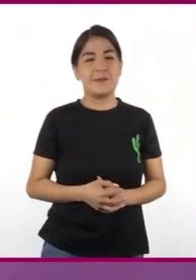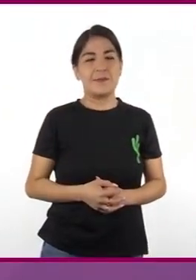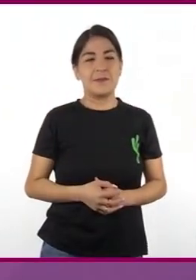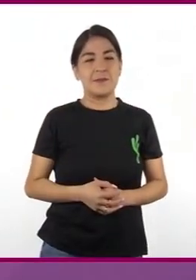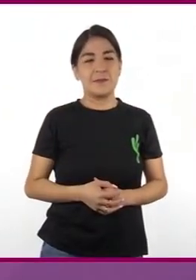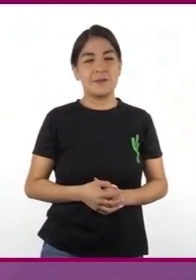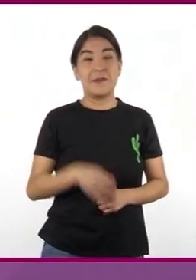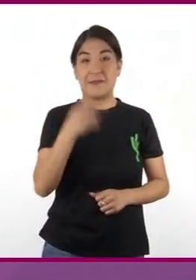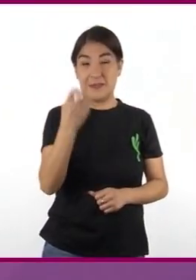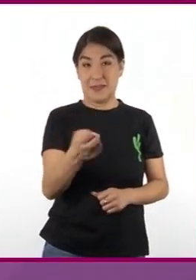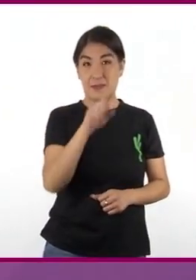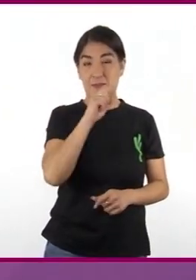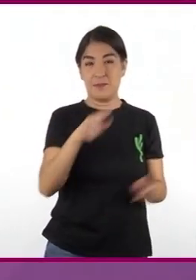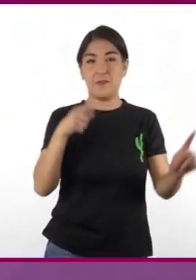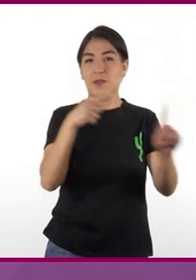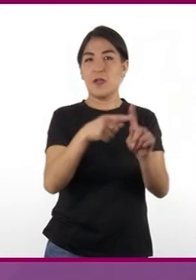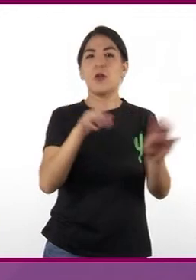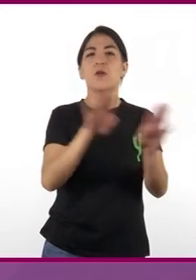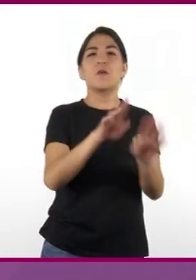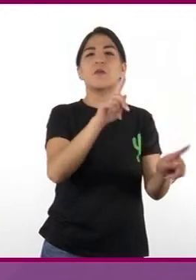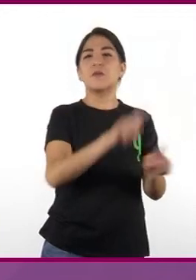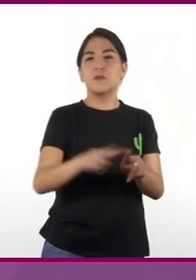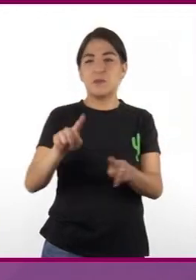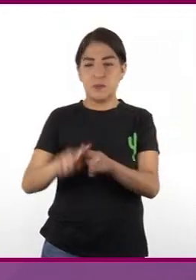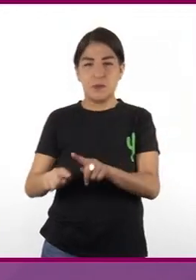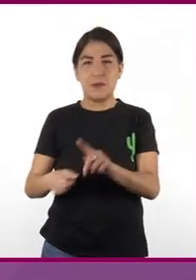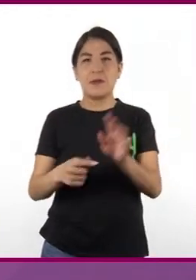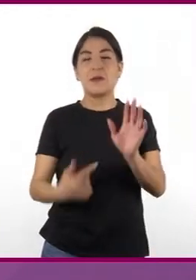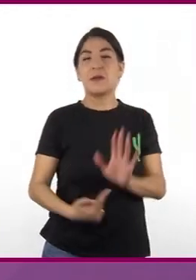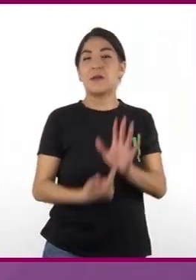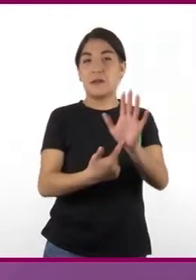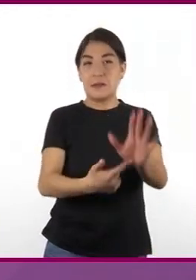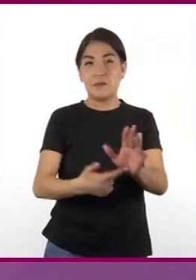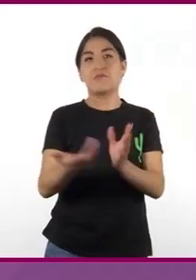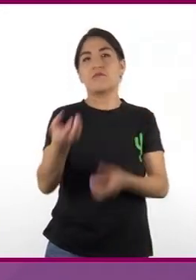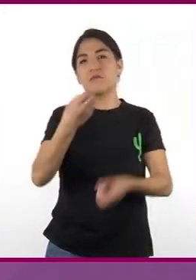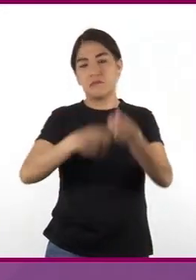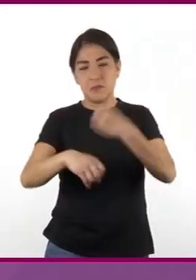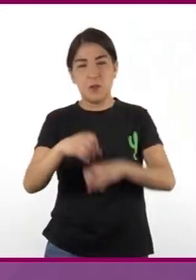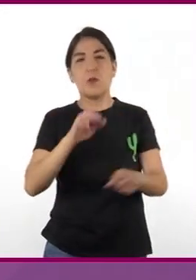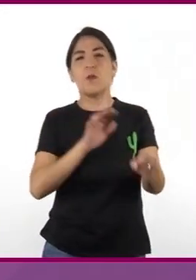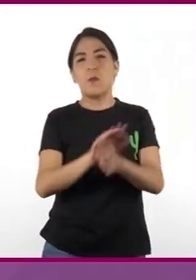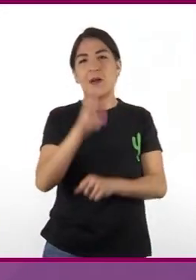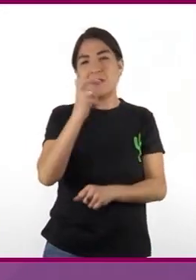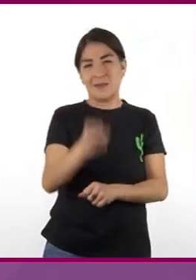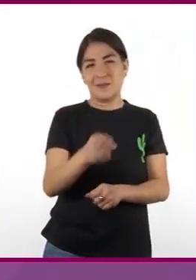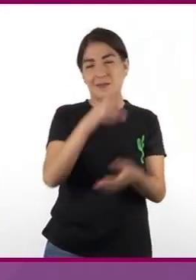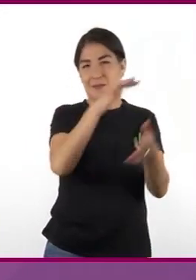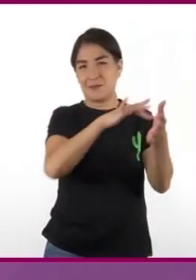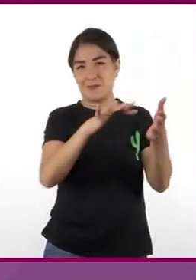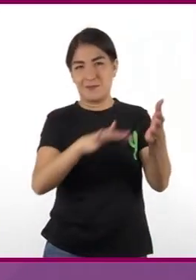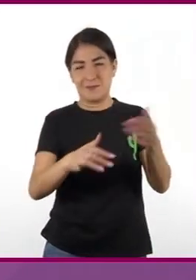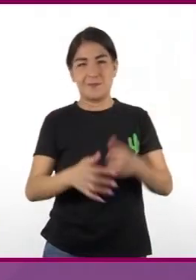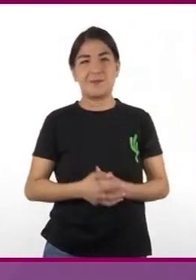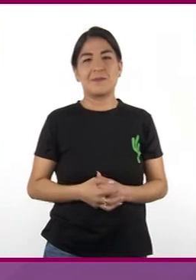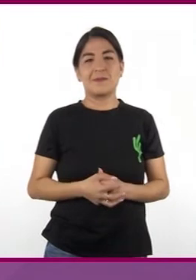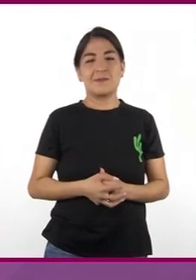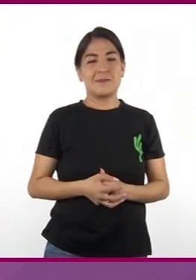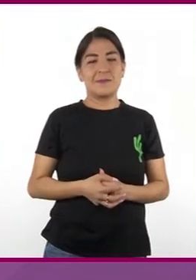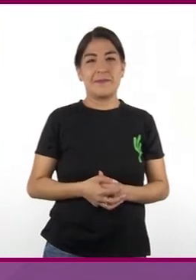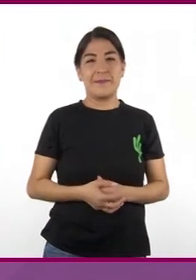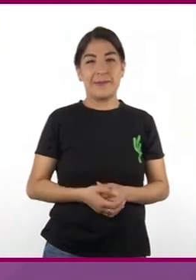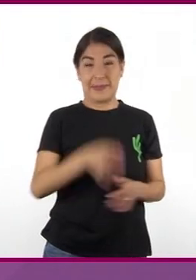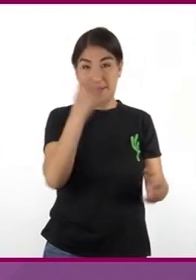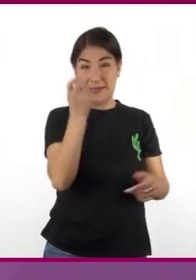Procura así señalar su novedad y posicionar al autor o la autora en el campo literario. En